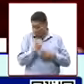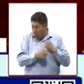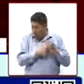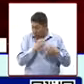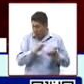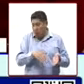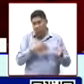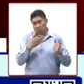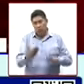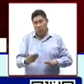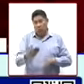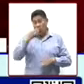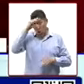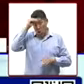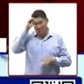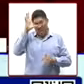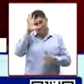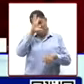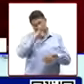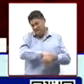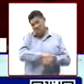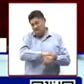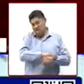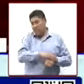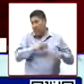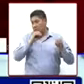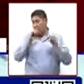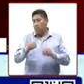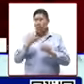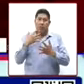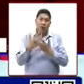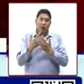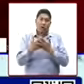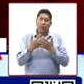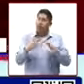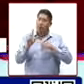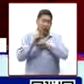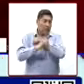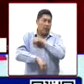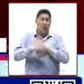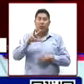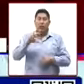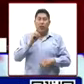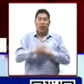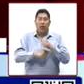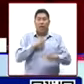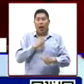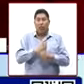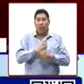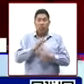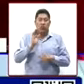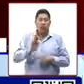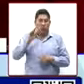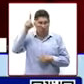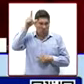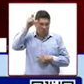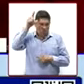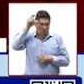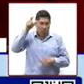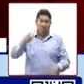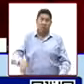murió. Este hombre ha sido enviado a la cárcel porque se sometió a un juicio abreviado. 30 años de prisión para este padrastro